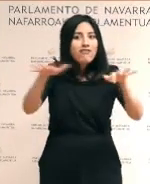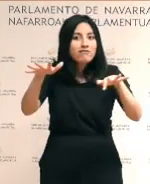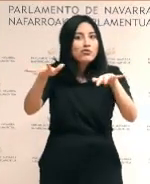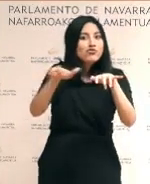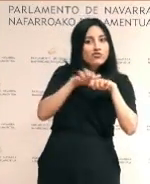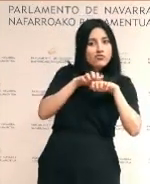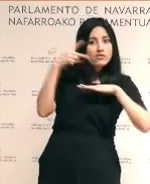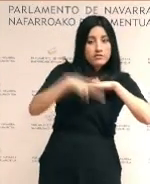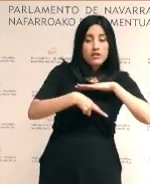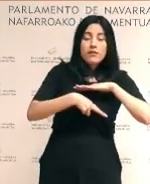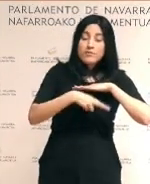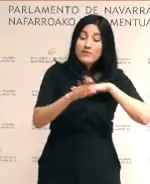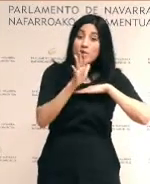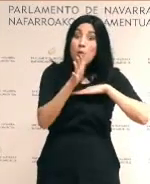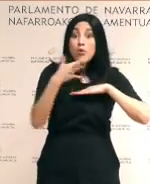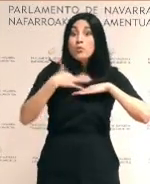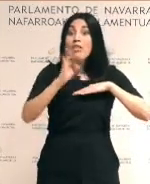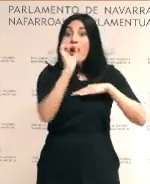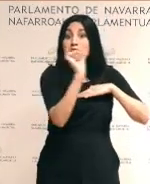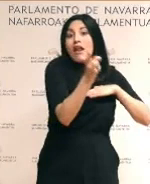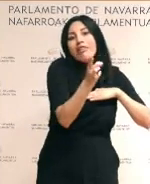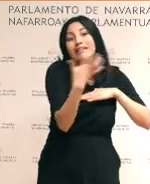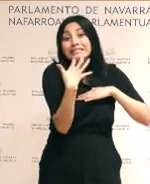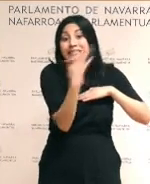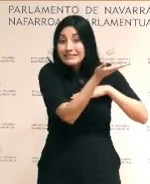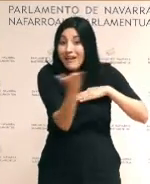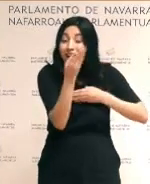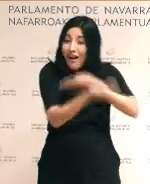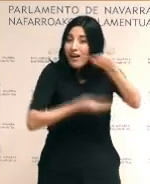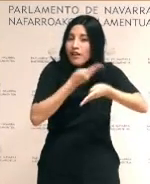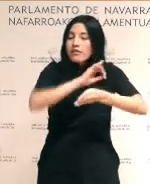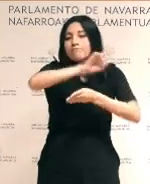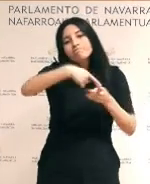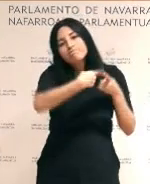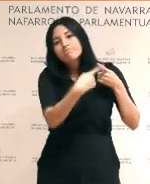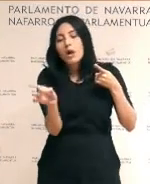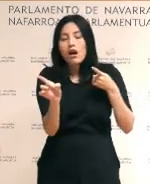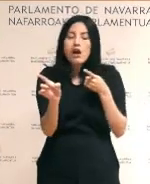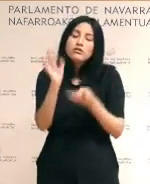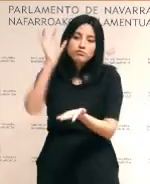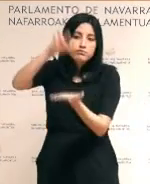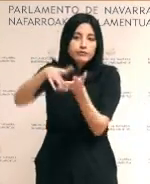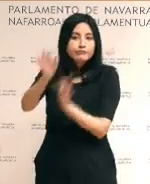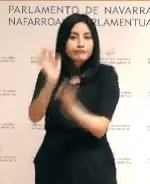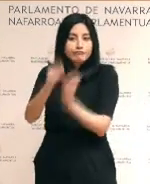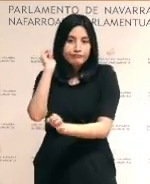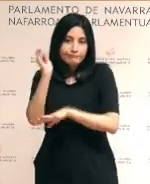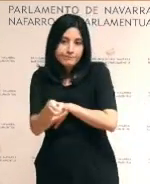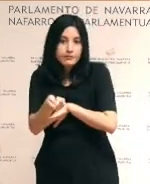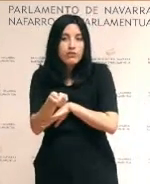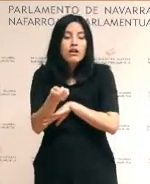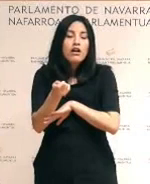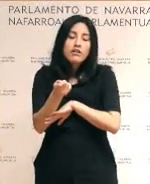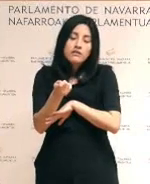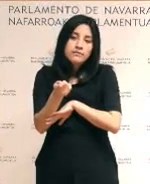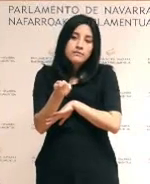bajo la amenaza de llevarles a los tribunales si las hacen públicas o de castigarles, reduciendo o eliminando la publicidad o con el señalamiento